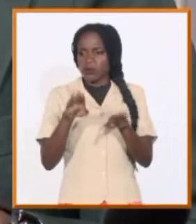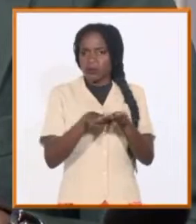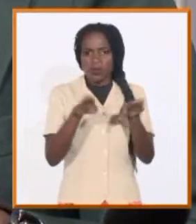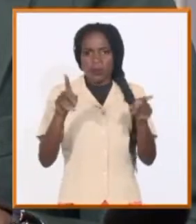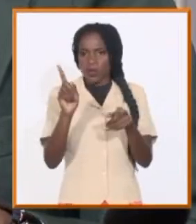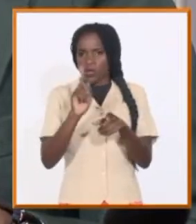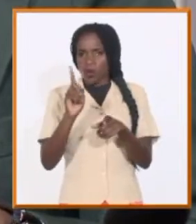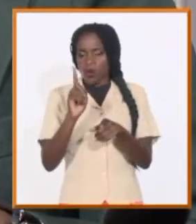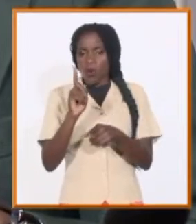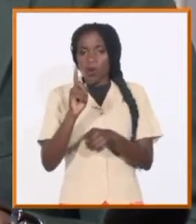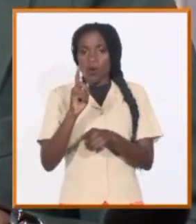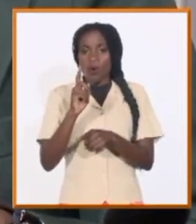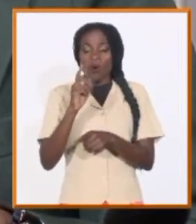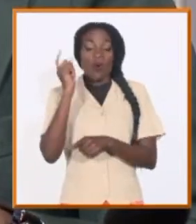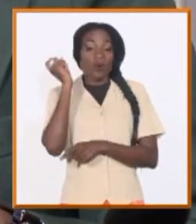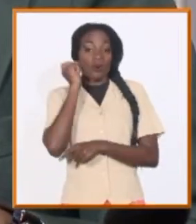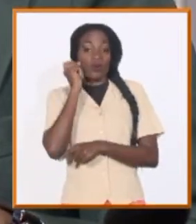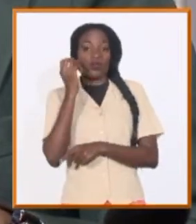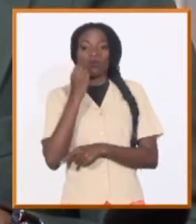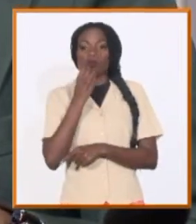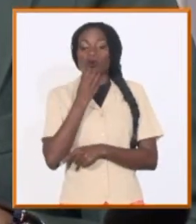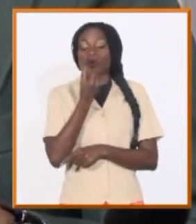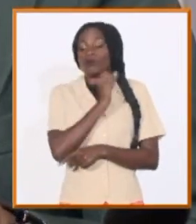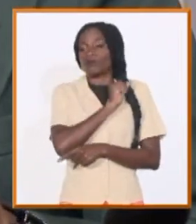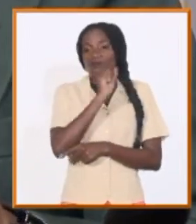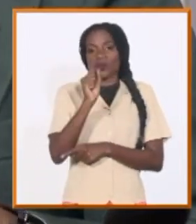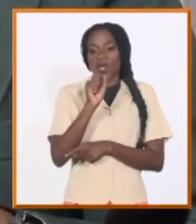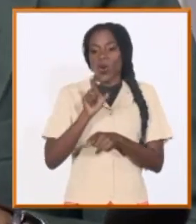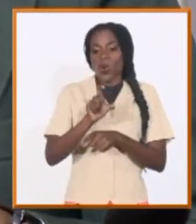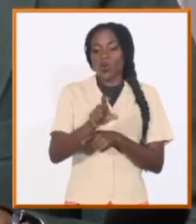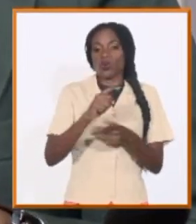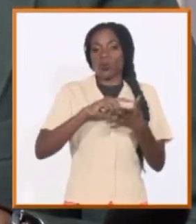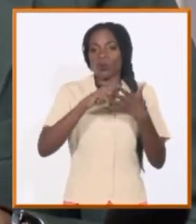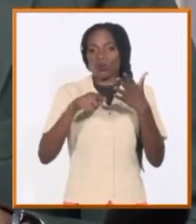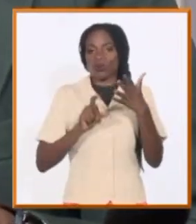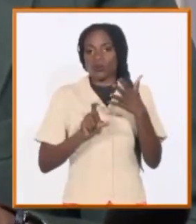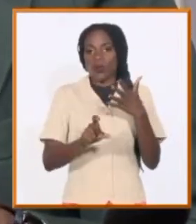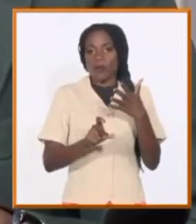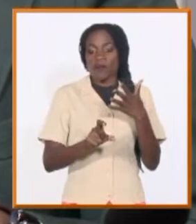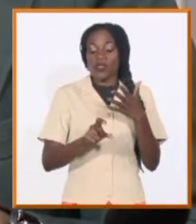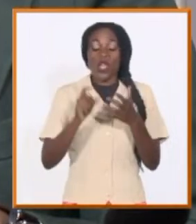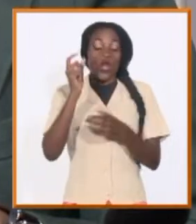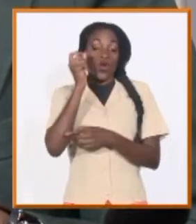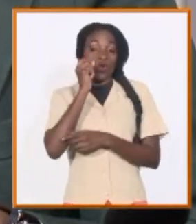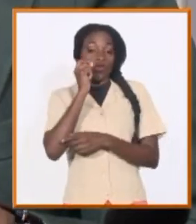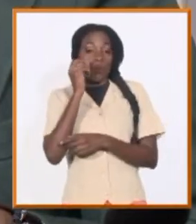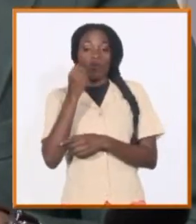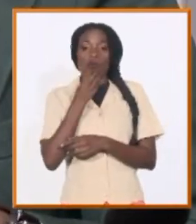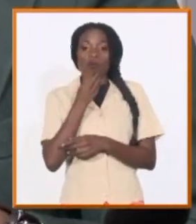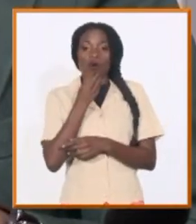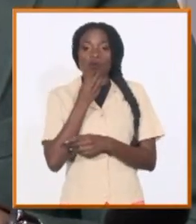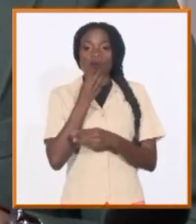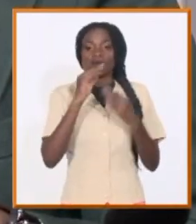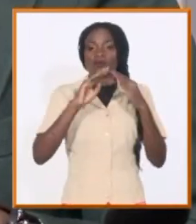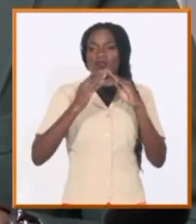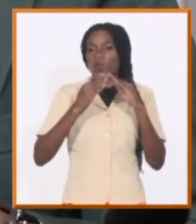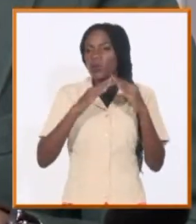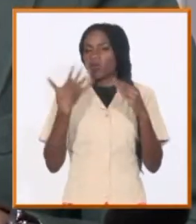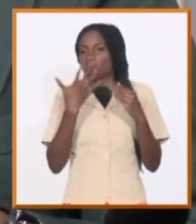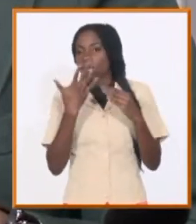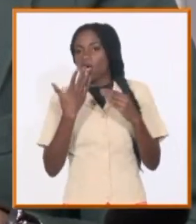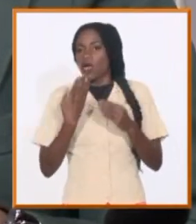Las muchachas decepcionantes no ganaron ni un set, terminaron en último lugar. Los hombres que no pudieron en la discusión del bronce contra Colombia, que también se